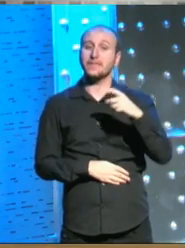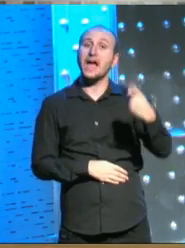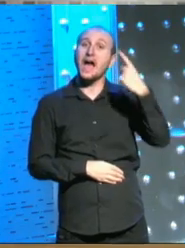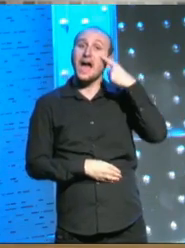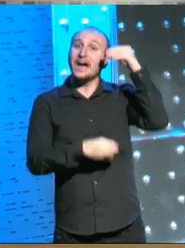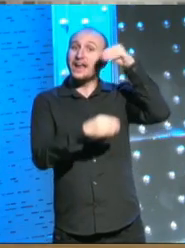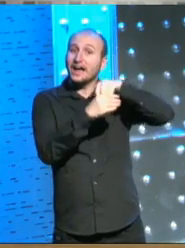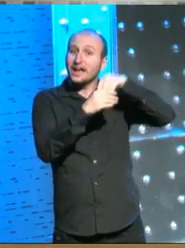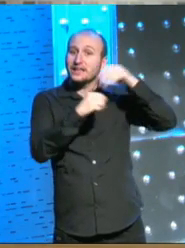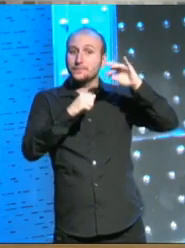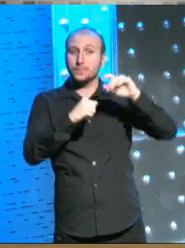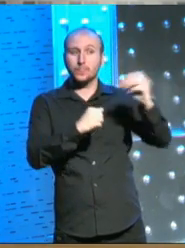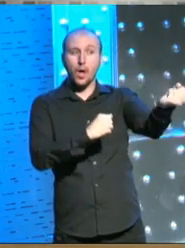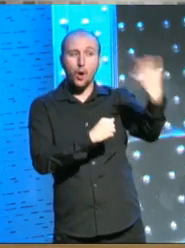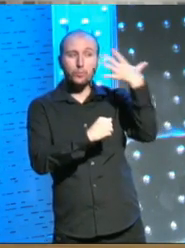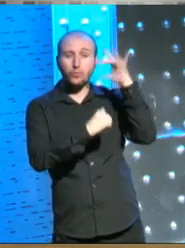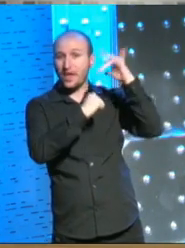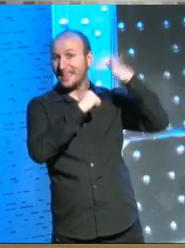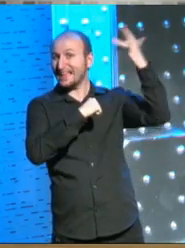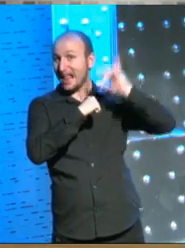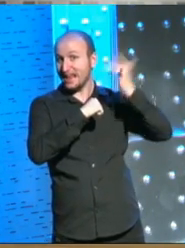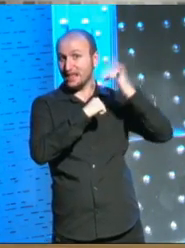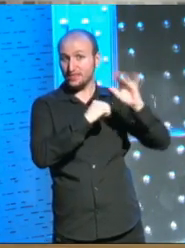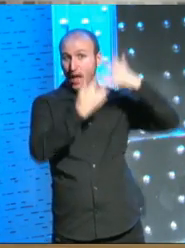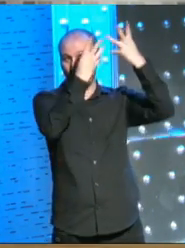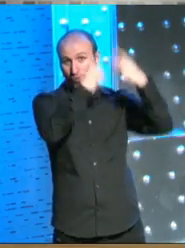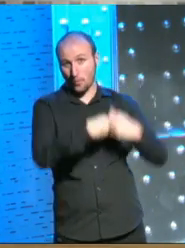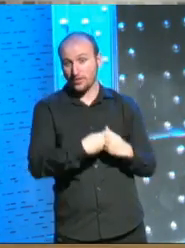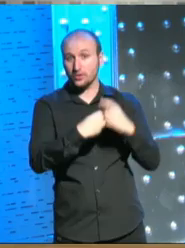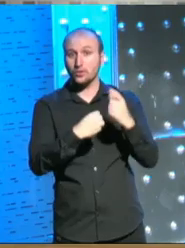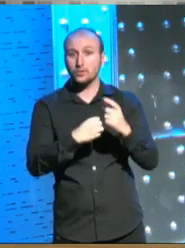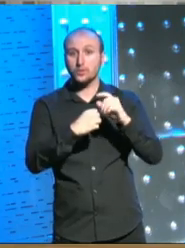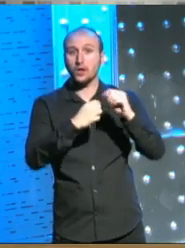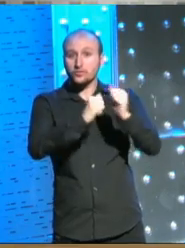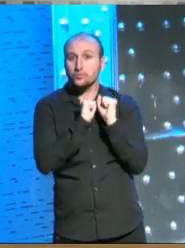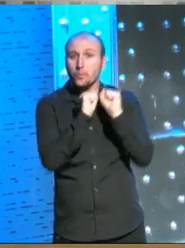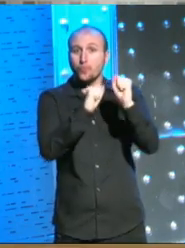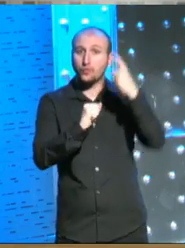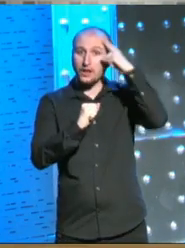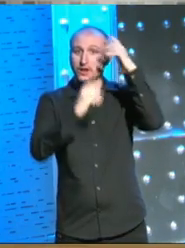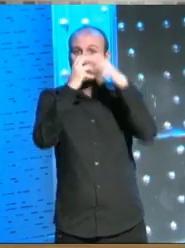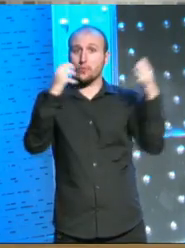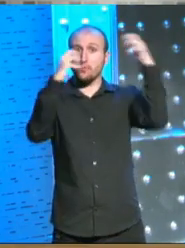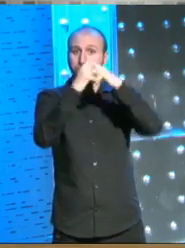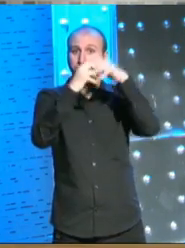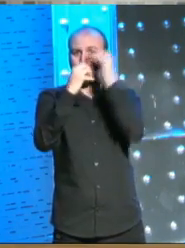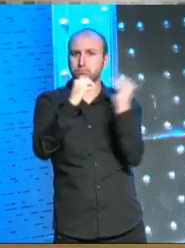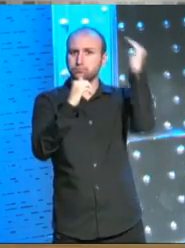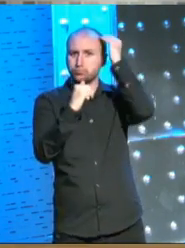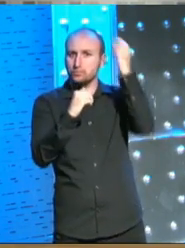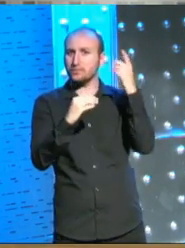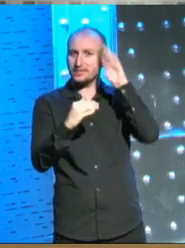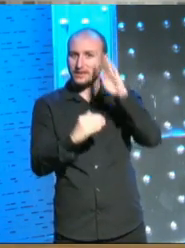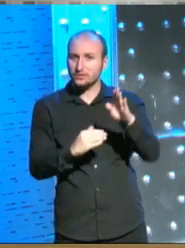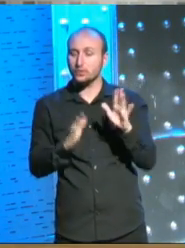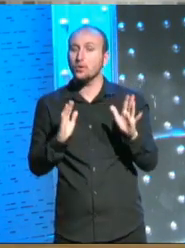que entra analógica en el ojo, se digitaliza. Y se envían impulsos digitales al cerebro. Pero evidentemente yo